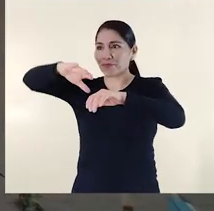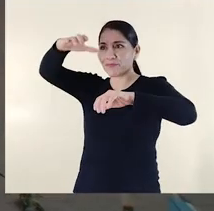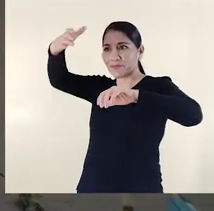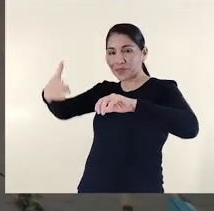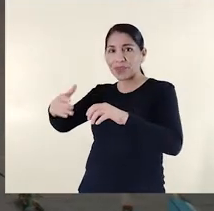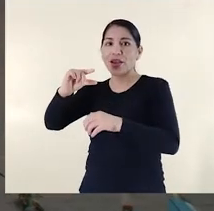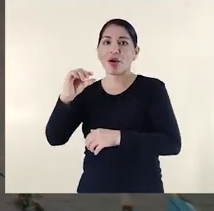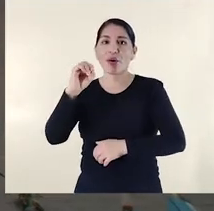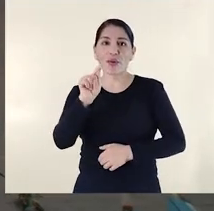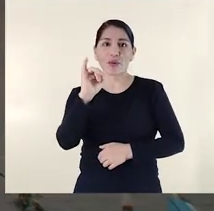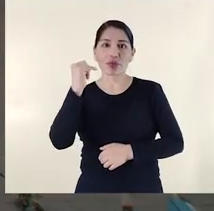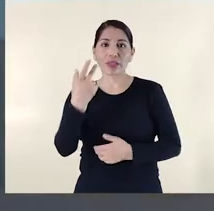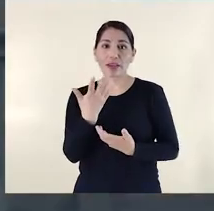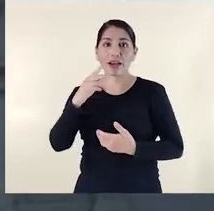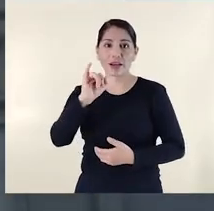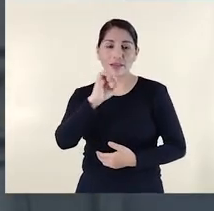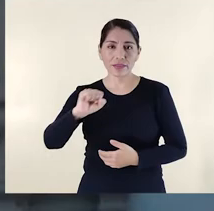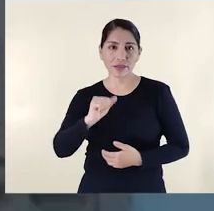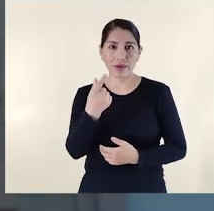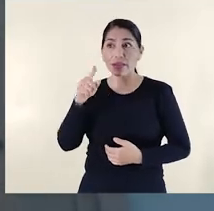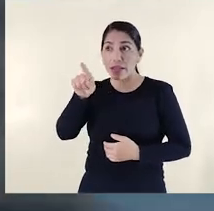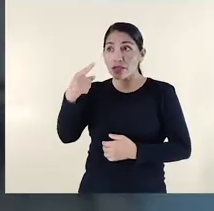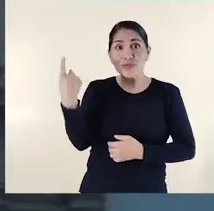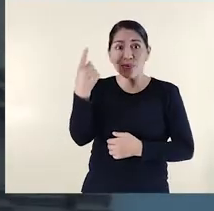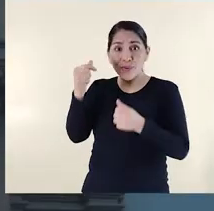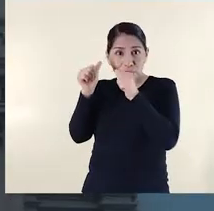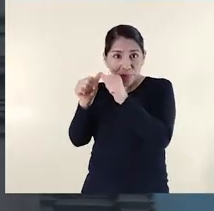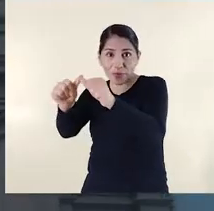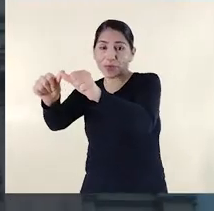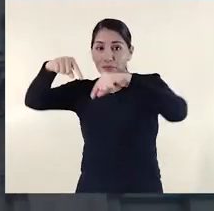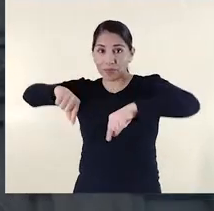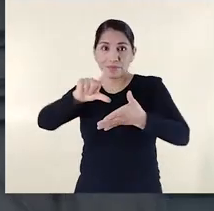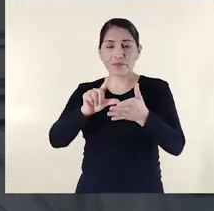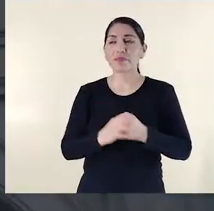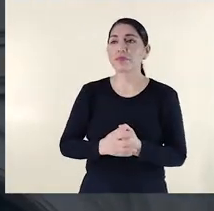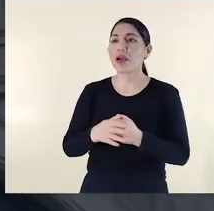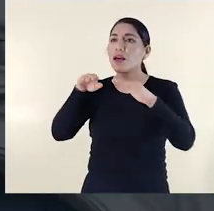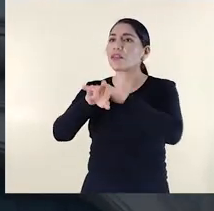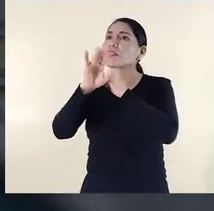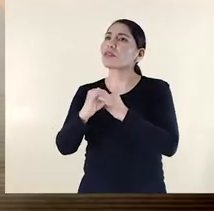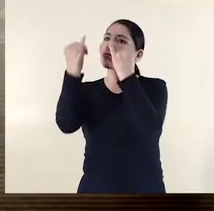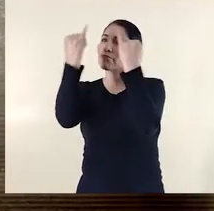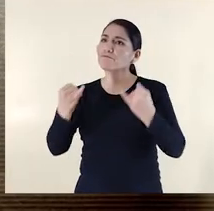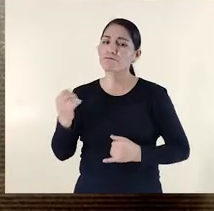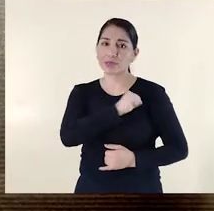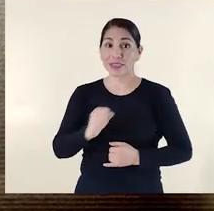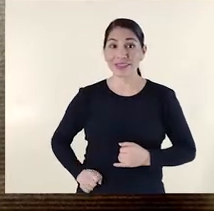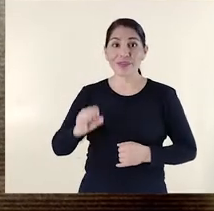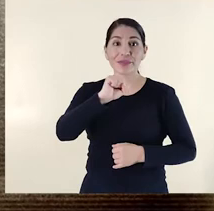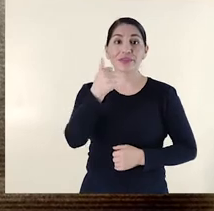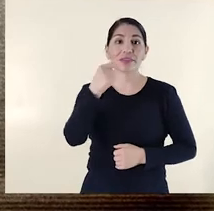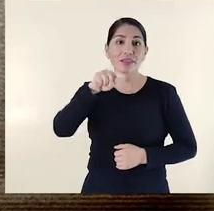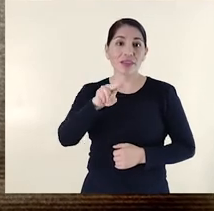mantiene su planta gótica isabelina, de una sola nave, y es la única en Lima que se ha mantenido así. Por dentro se mantiene